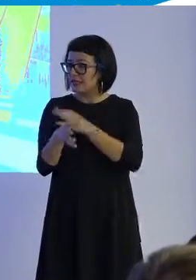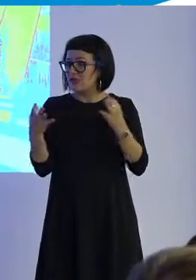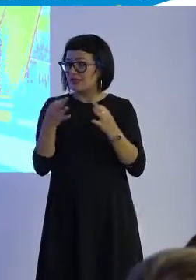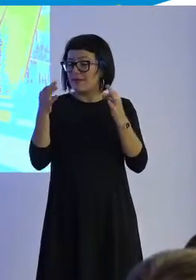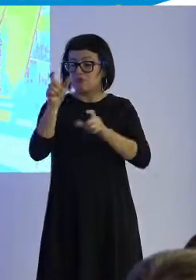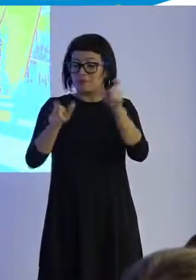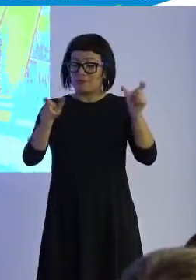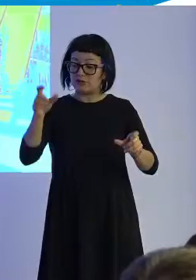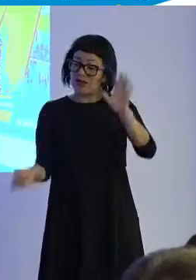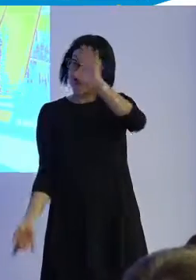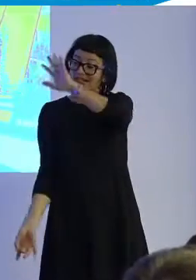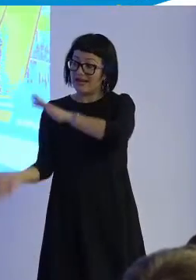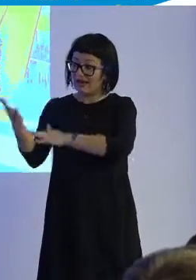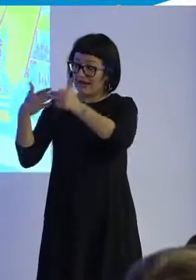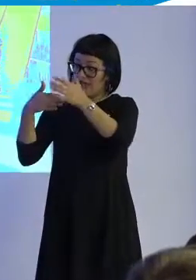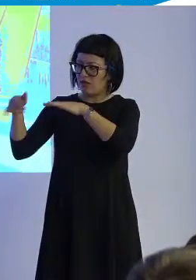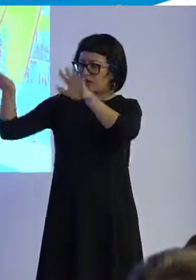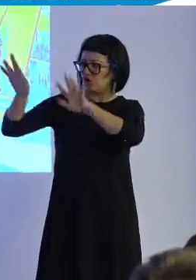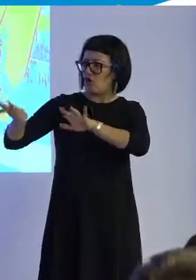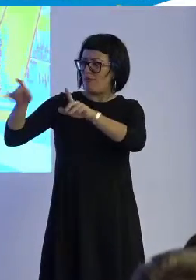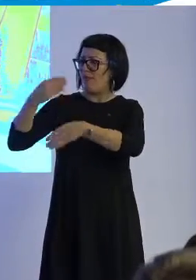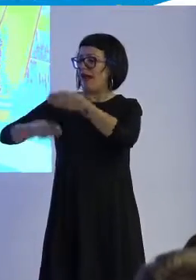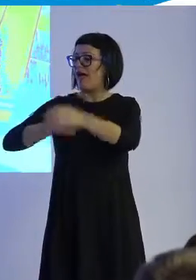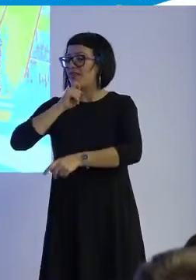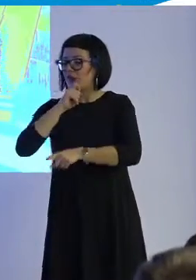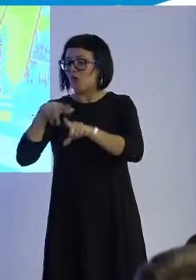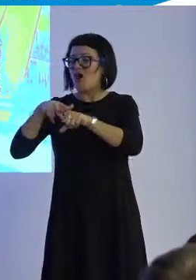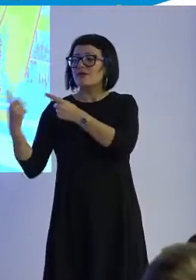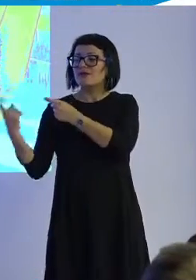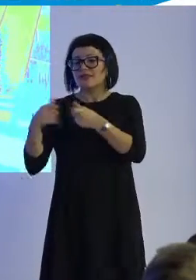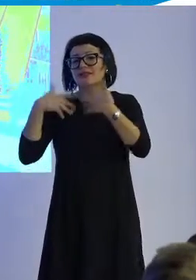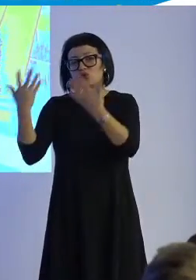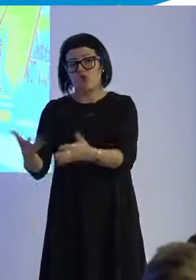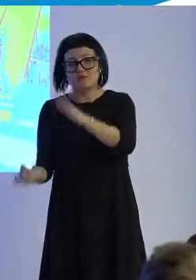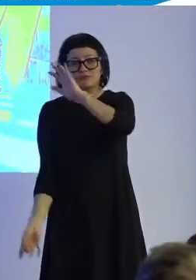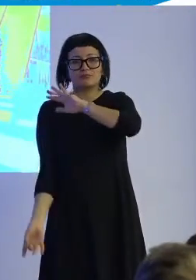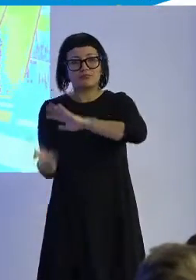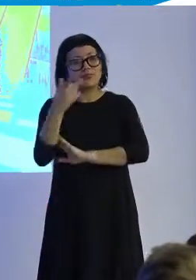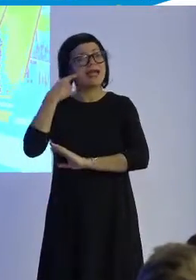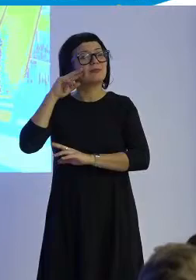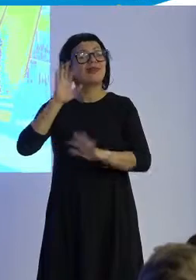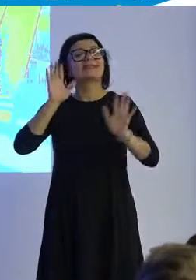esos creadores también de por qué tienen que hacerlo y darles las herramientas para poder crear experiencias accesibles.